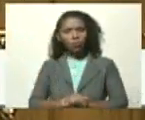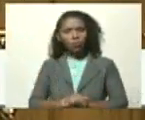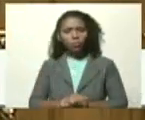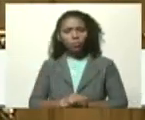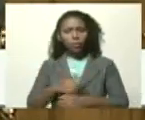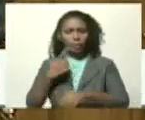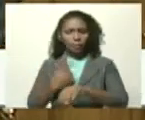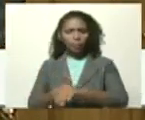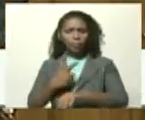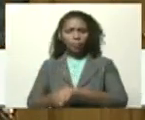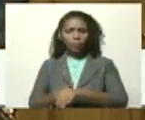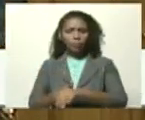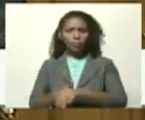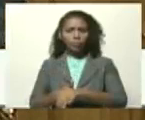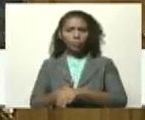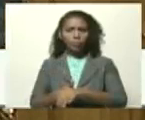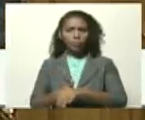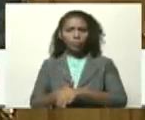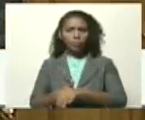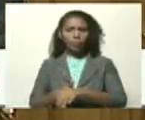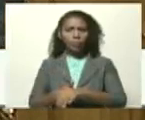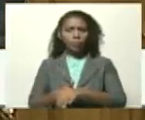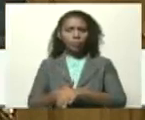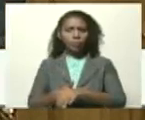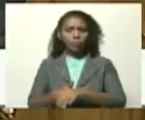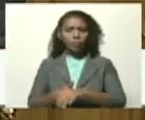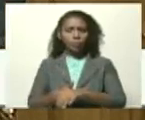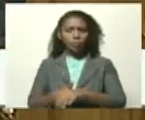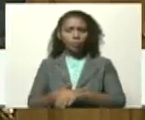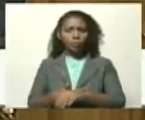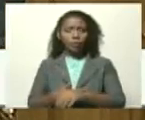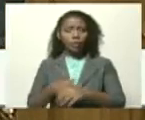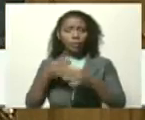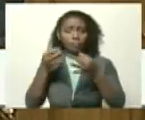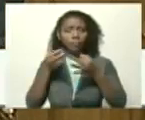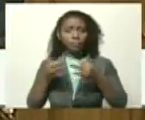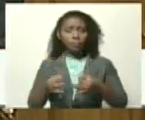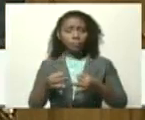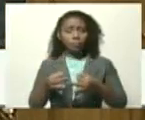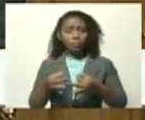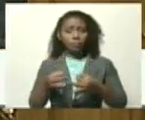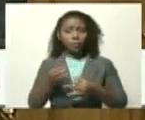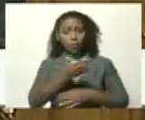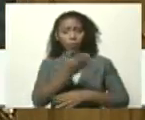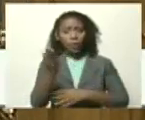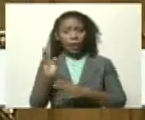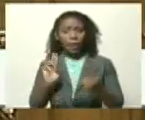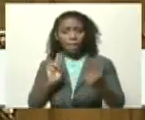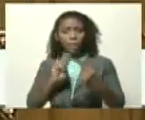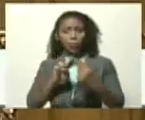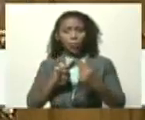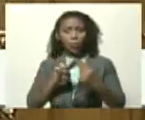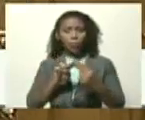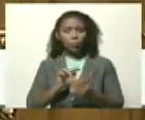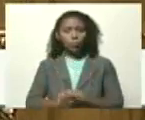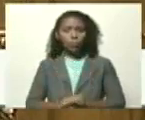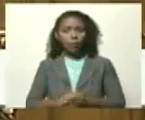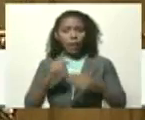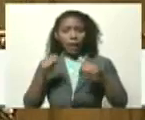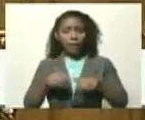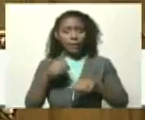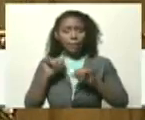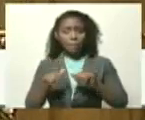el momento, en la coyuntura exacta que ustedes se encontraron en este